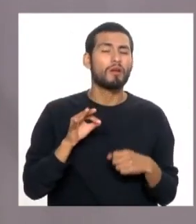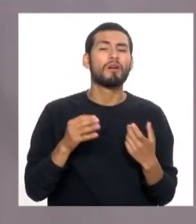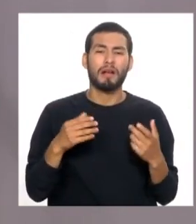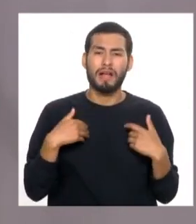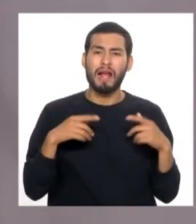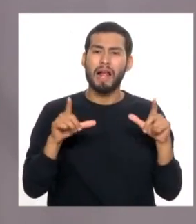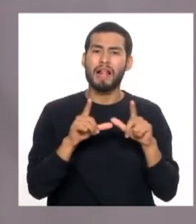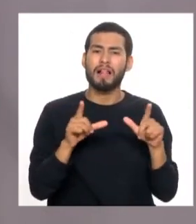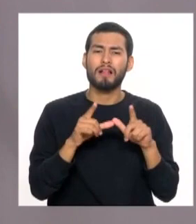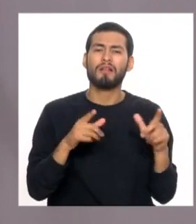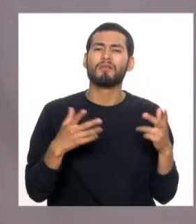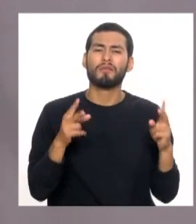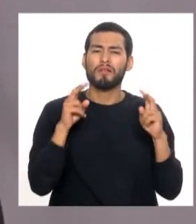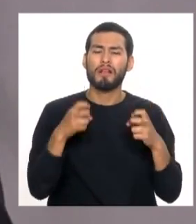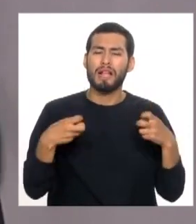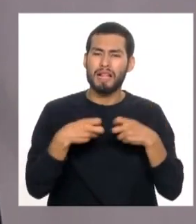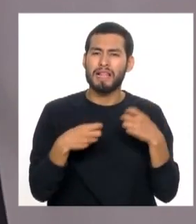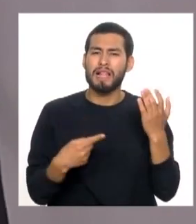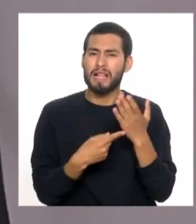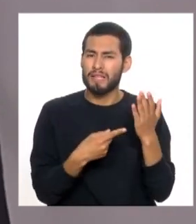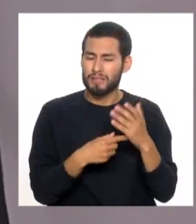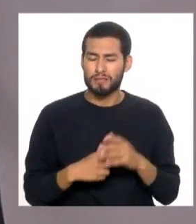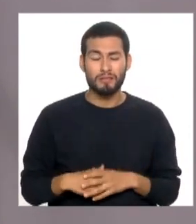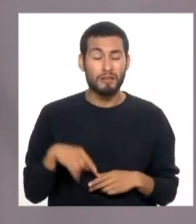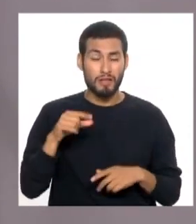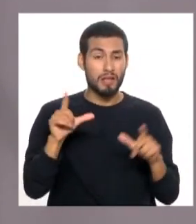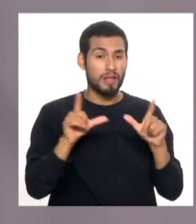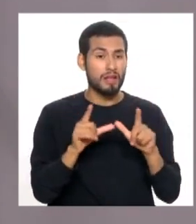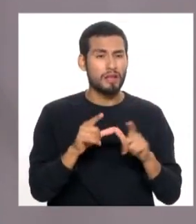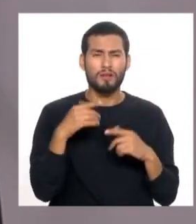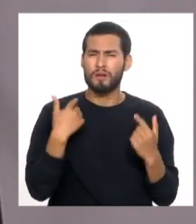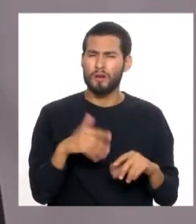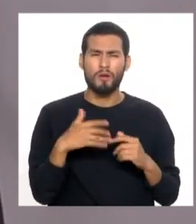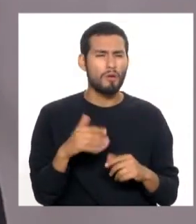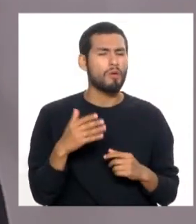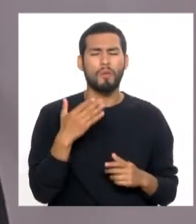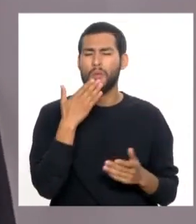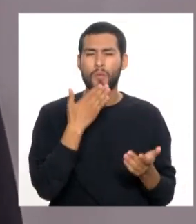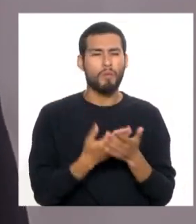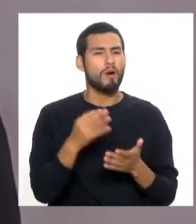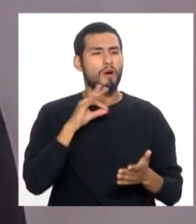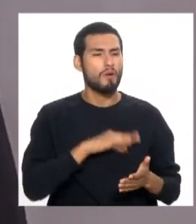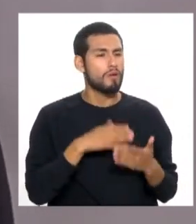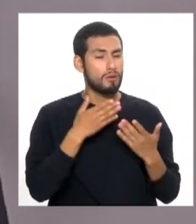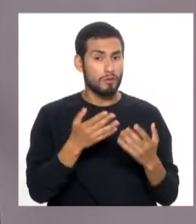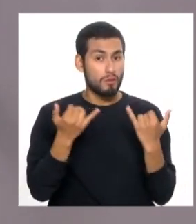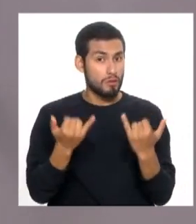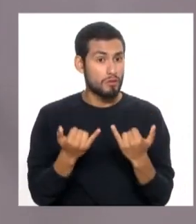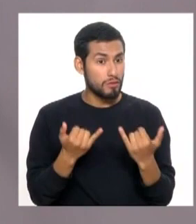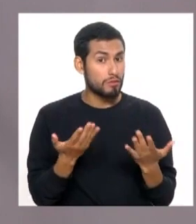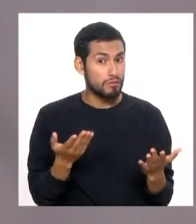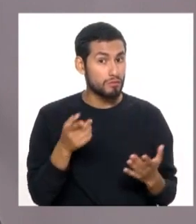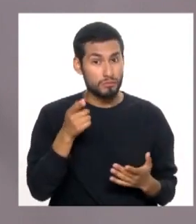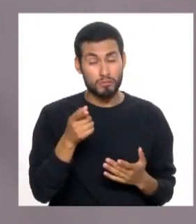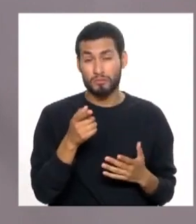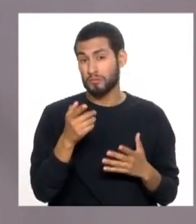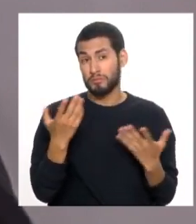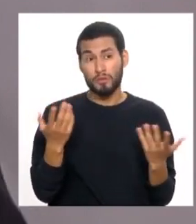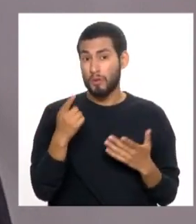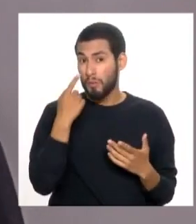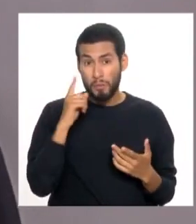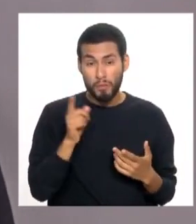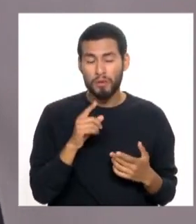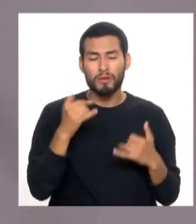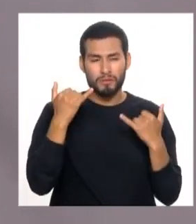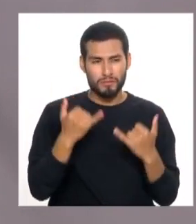su licencia de forma digital. Y es que esa licencia tiene muchísimos beneficios, y hoy, si es que en el caso no lo conocen,